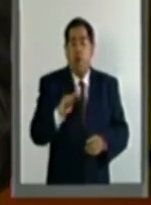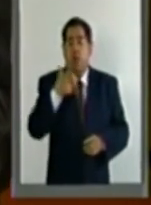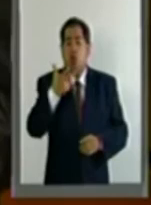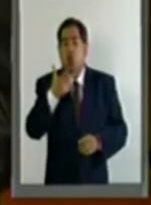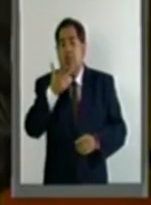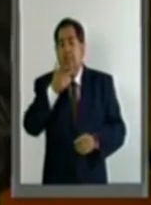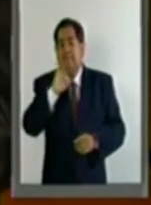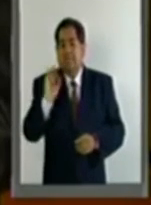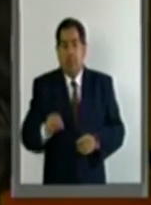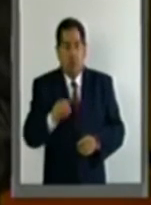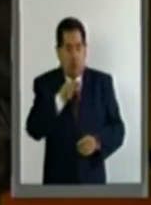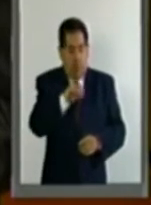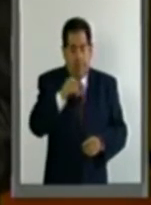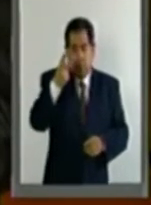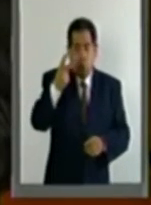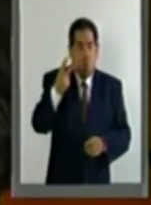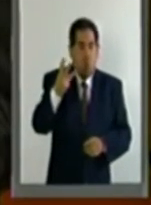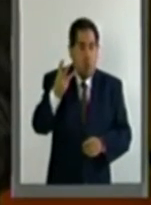$1.98 por metro cúbico.